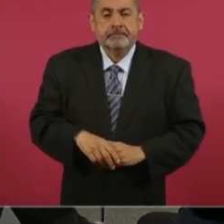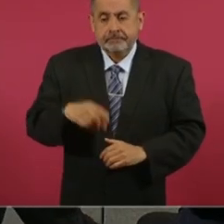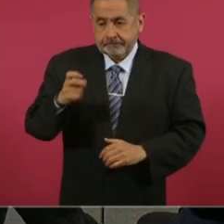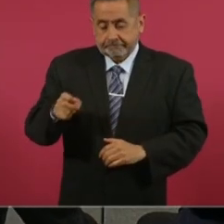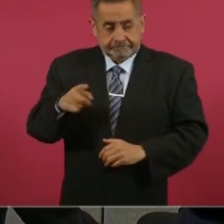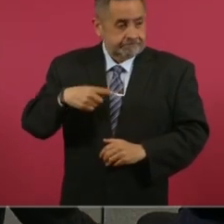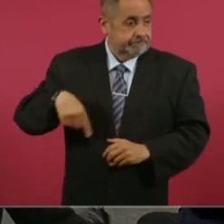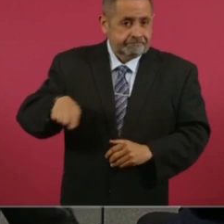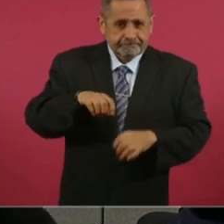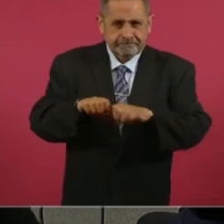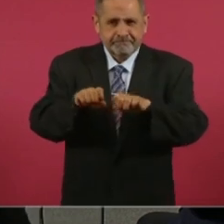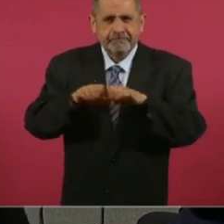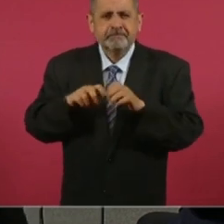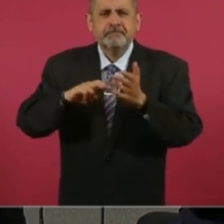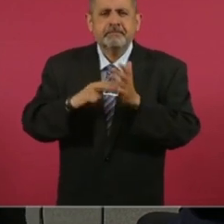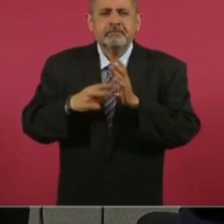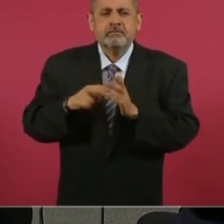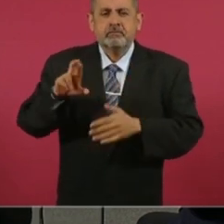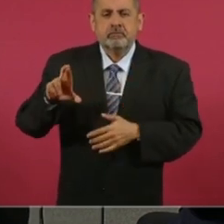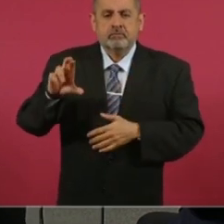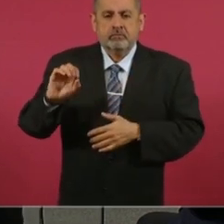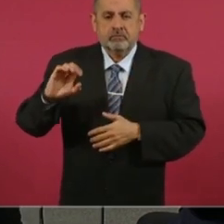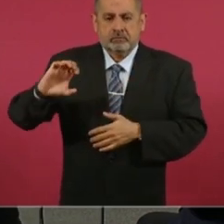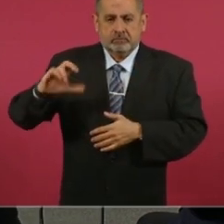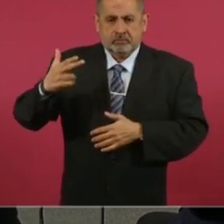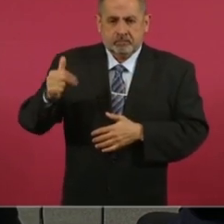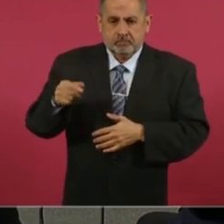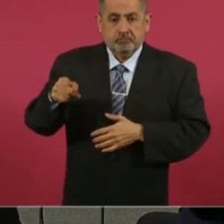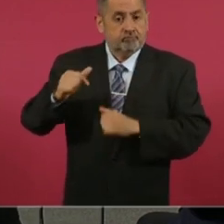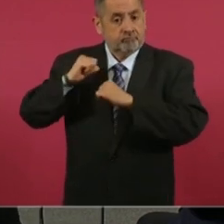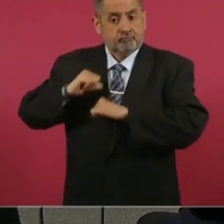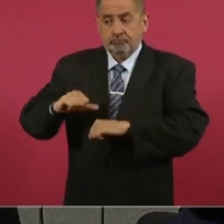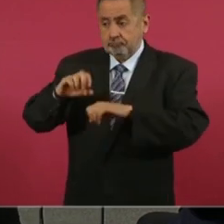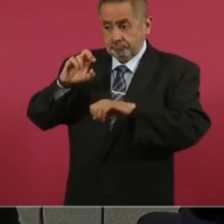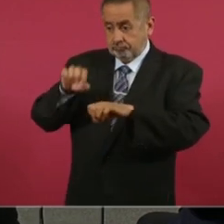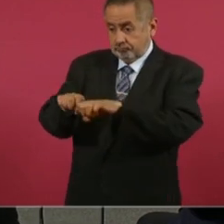es el equipo del ingeniero Rocha el que está a cargo